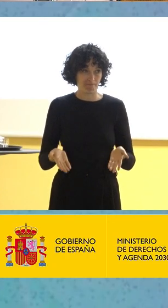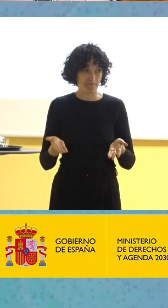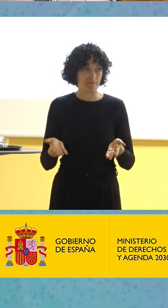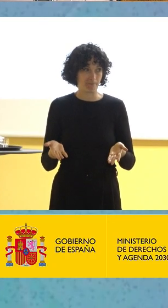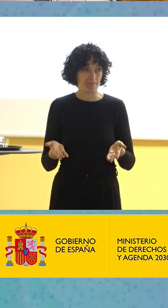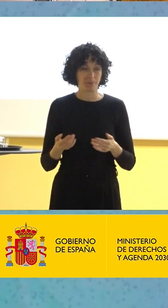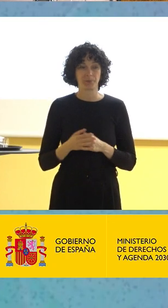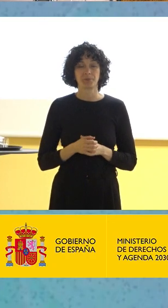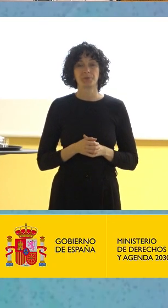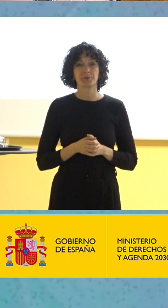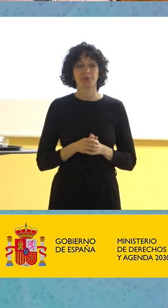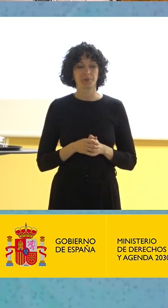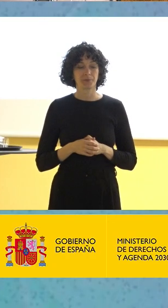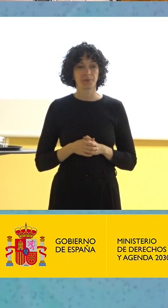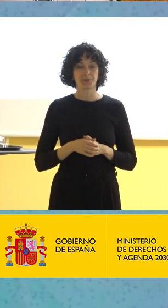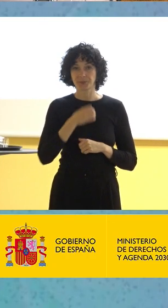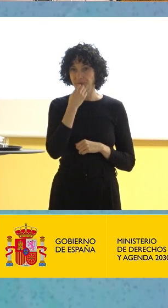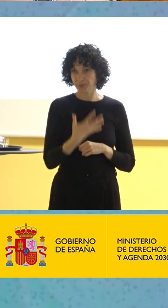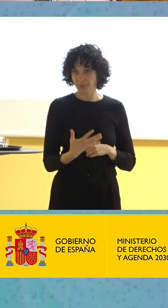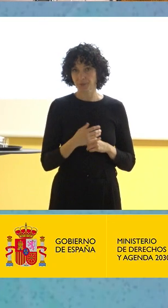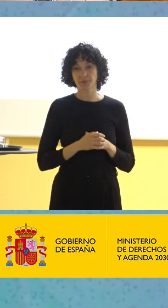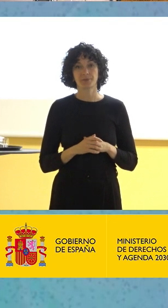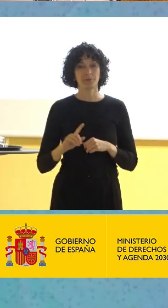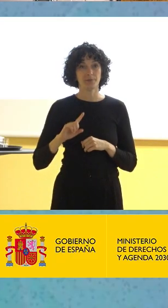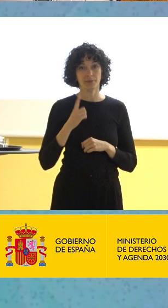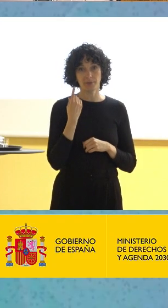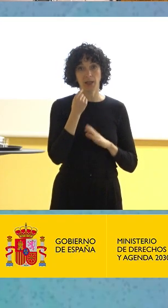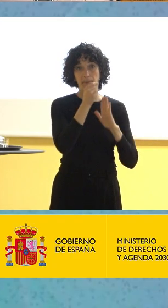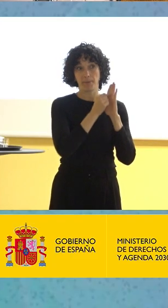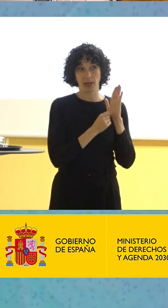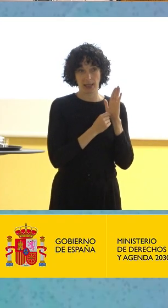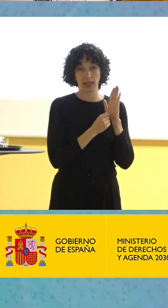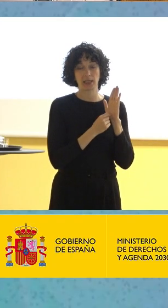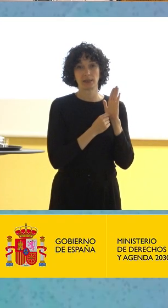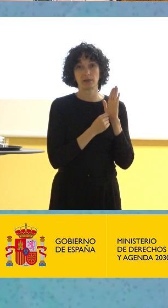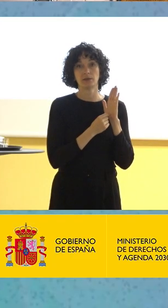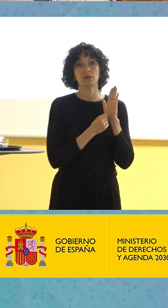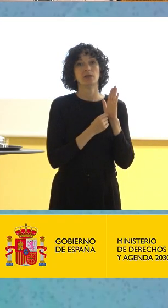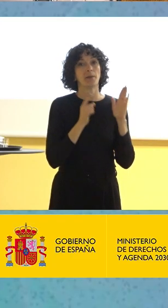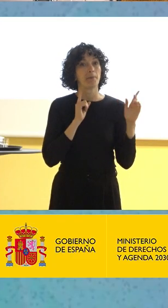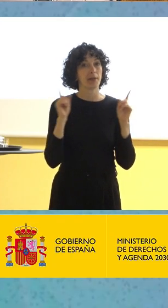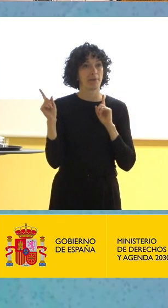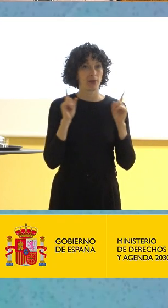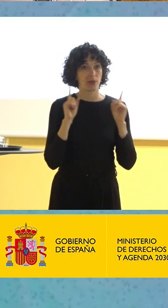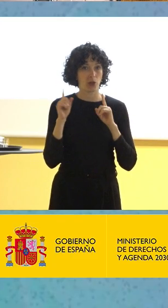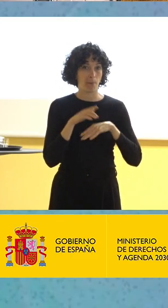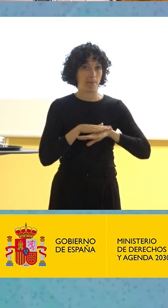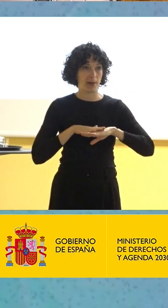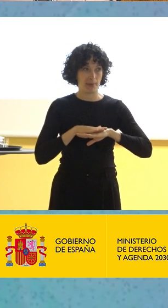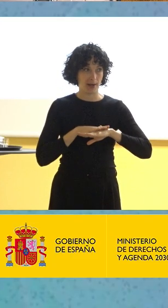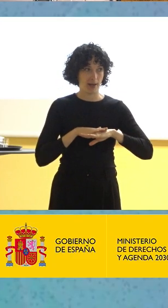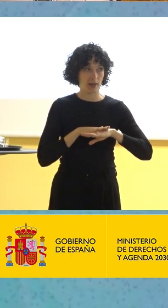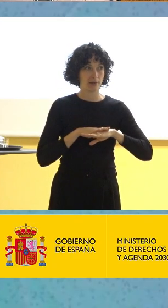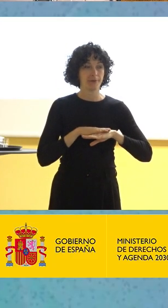que estamos celebrando. Entonces, bueno, pues tenemos en primer lugar esas medidas de prevención primaria, ¿vale?, en